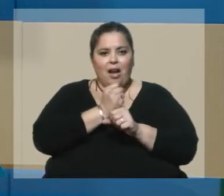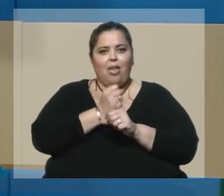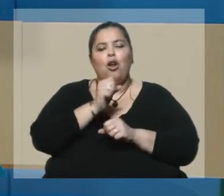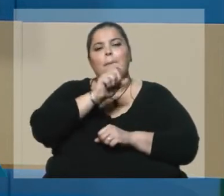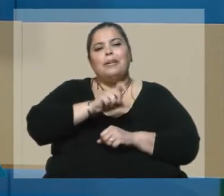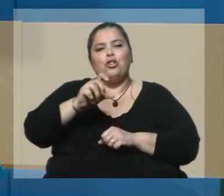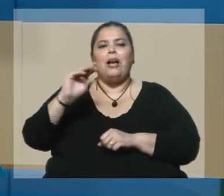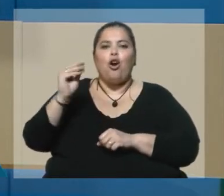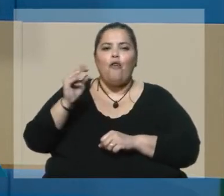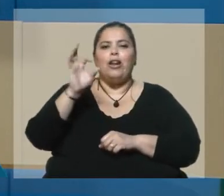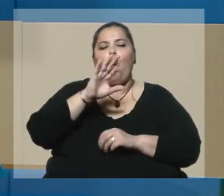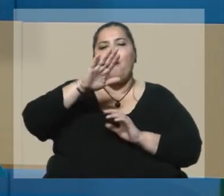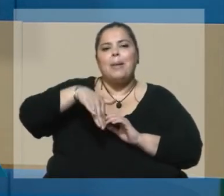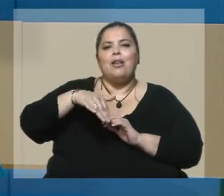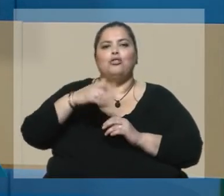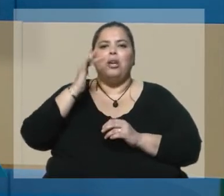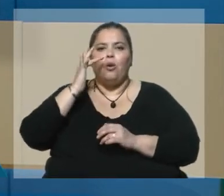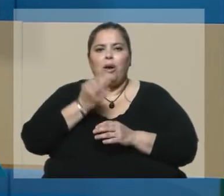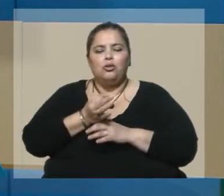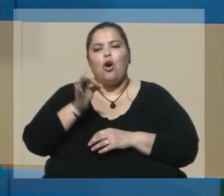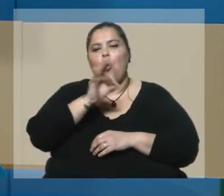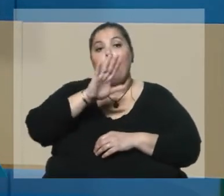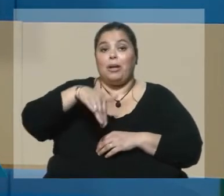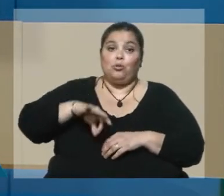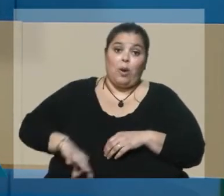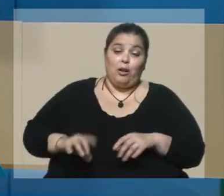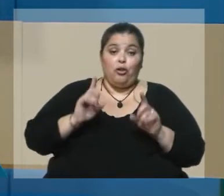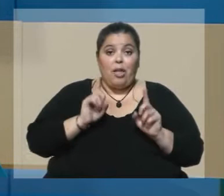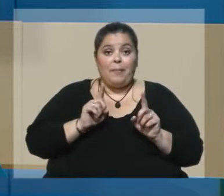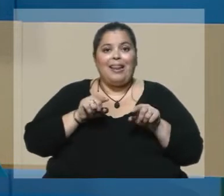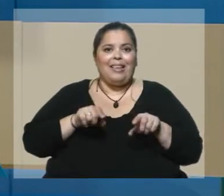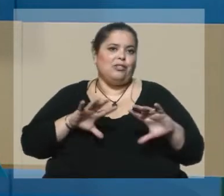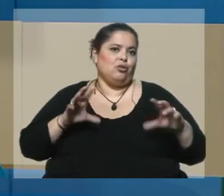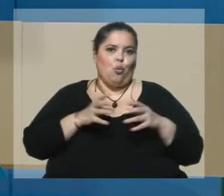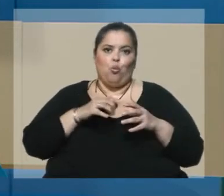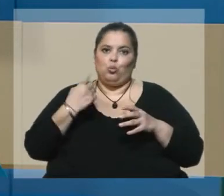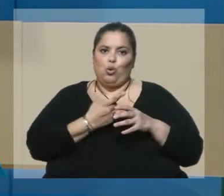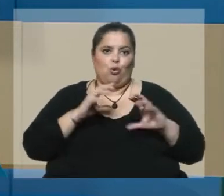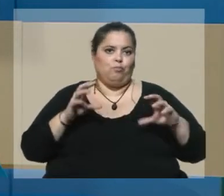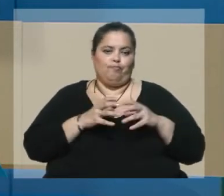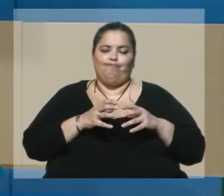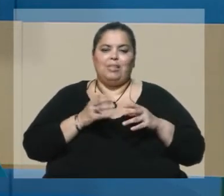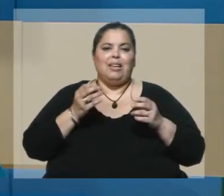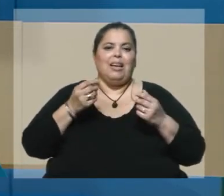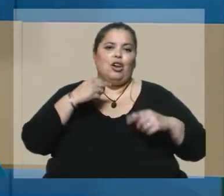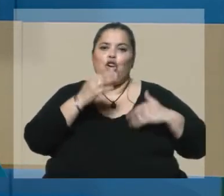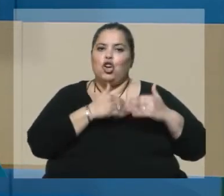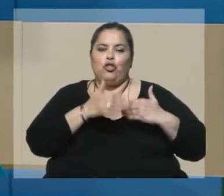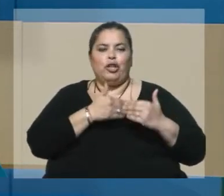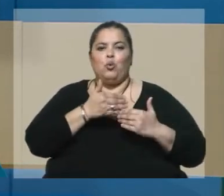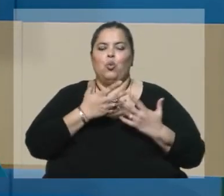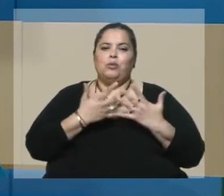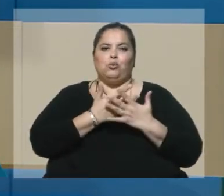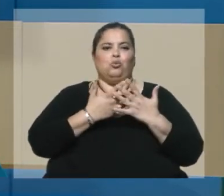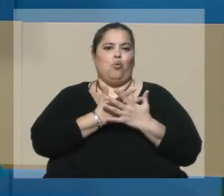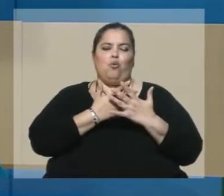capacitación más jóvenes este y menos ingresos obviamente y eso es un combo Que obviamente a y continúa afectando